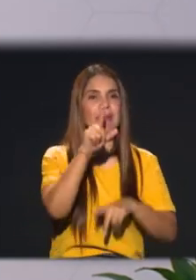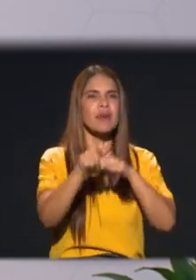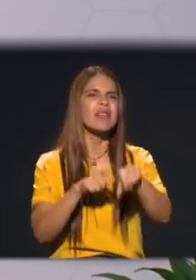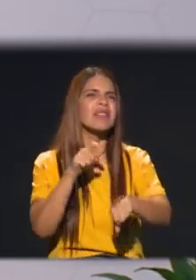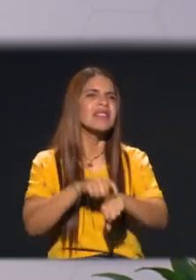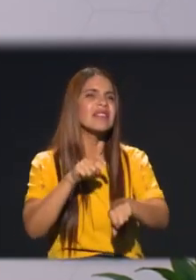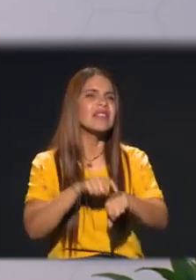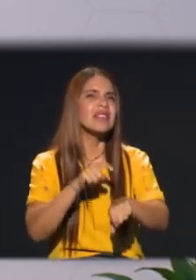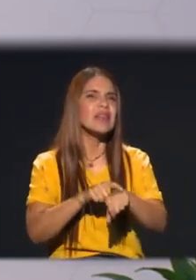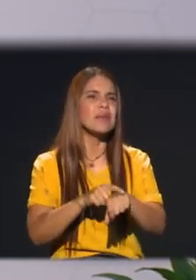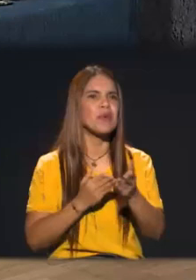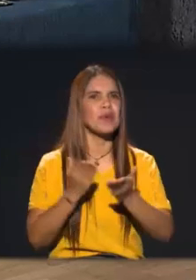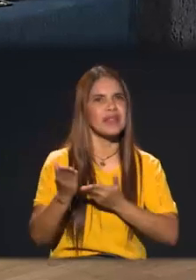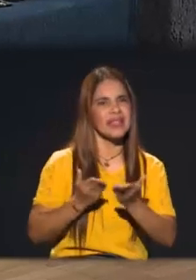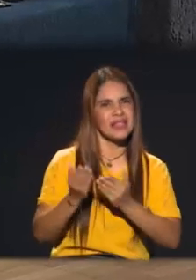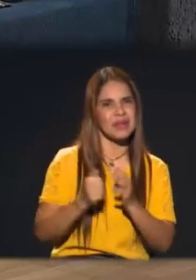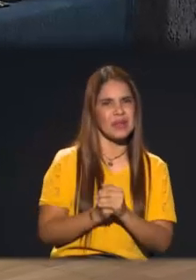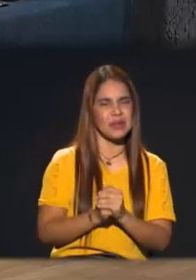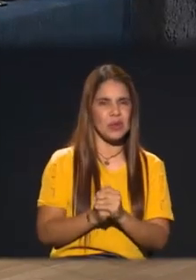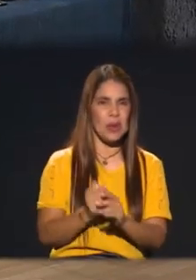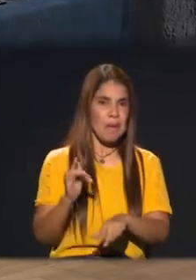¿cuánto tiempo llevan de servicio y qué los ha